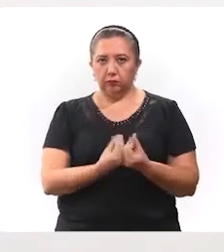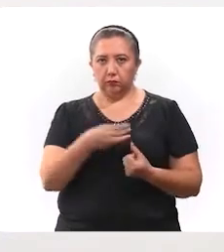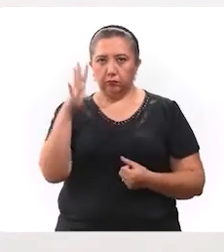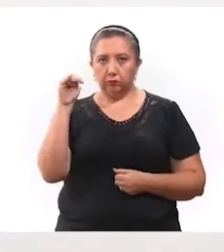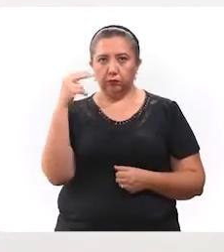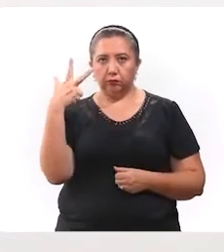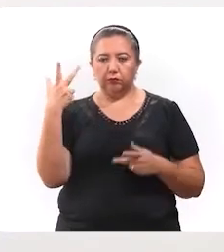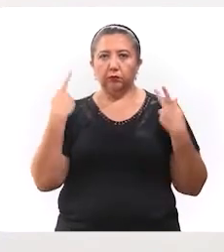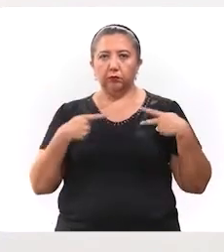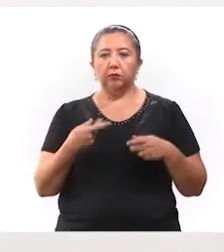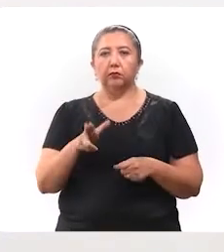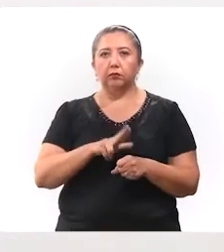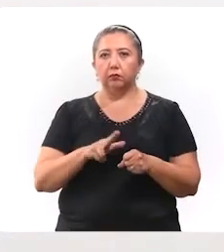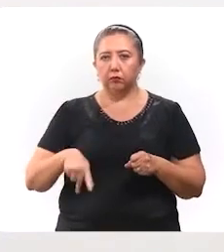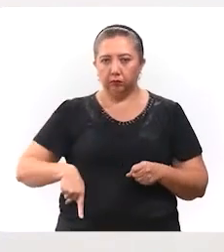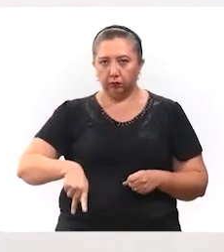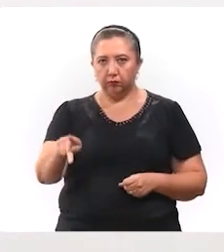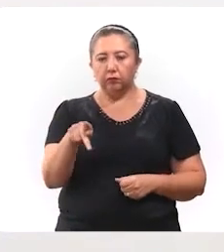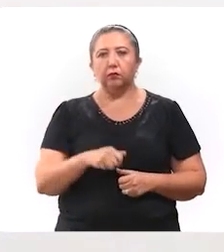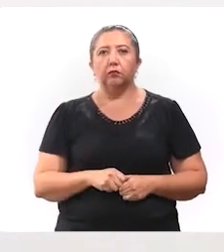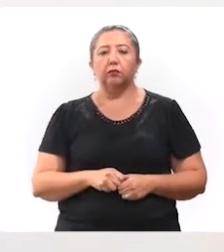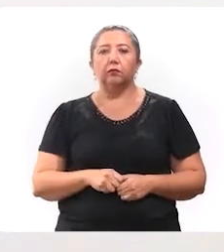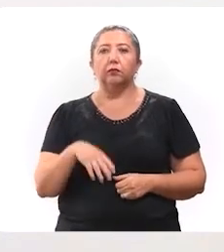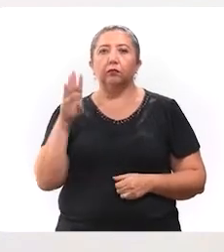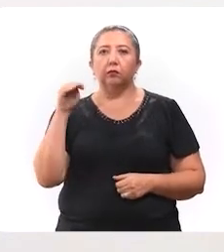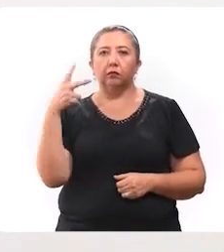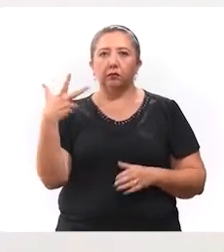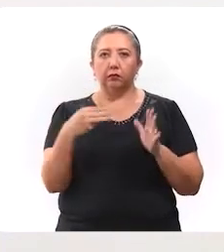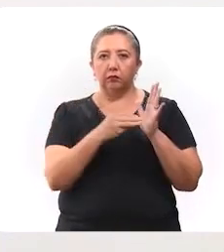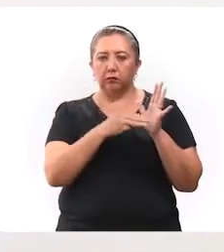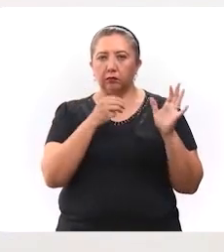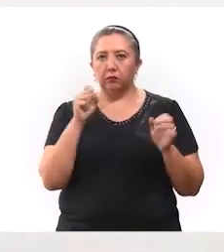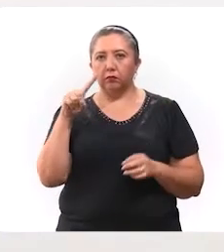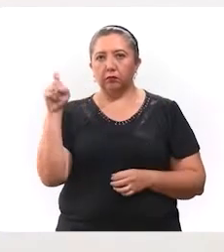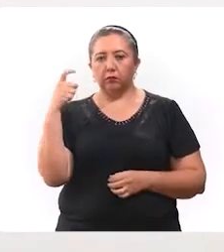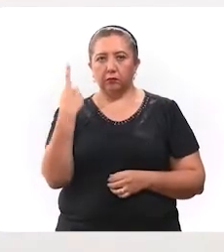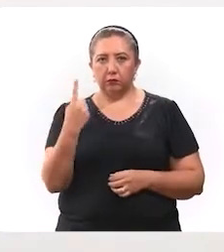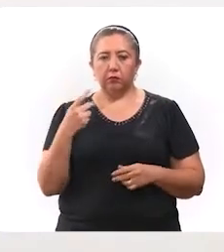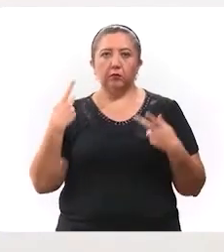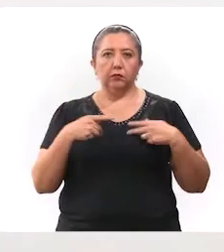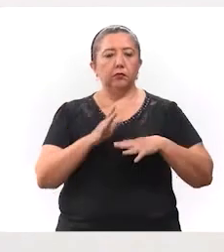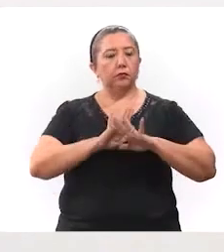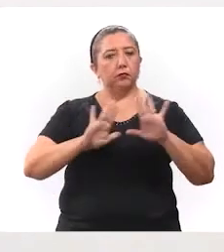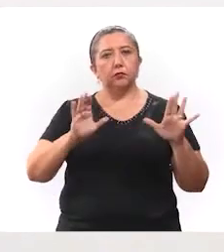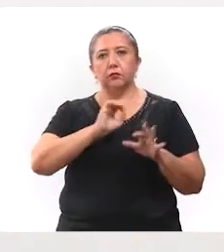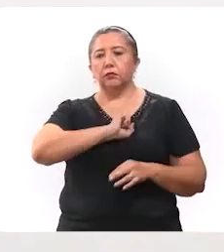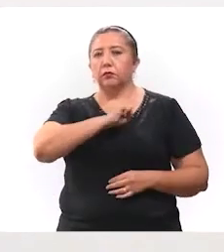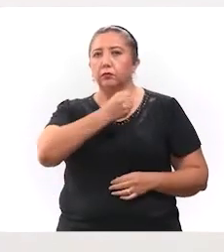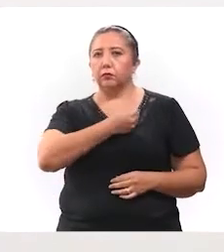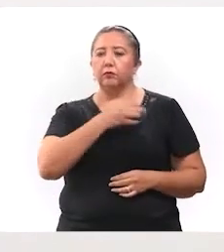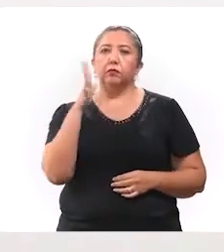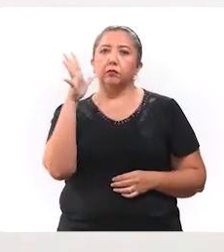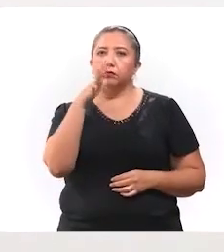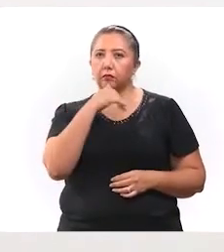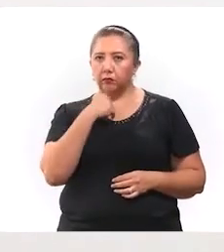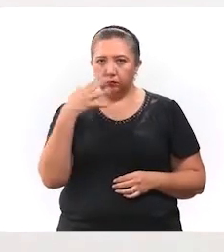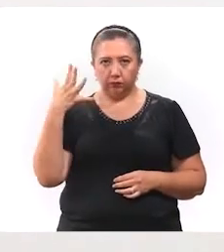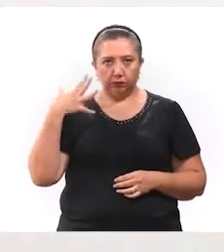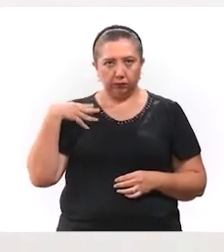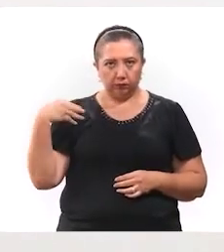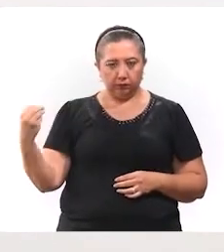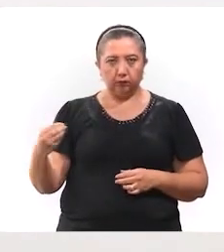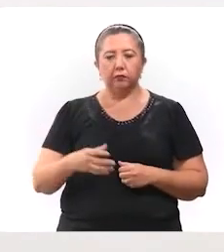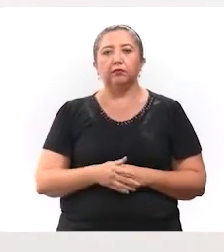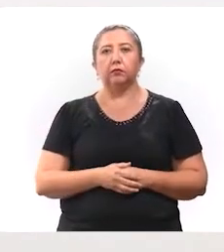tenemos 98 pacientes en hospitales públicos, 98.101 pacientes ya se recuperaron, no presentan síntomas ni